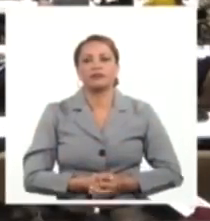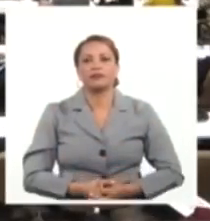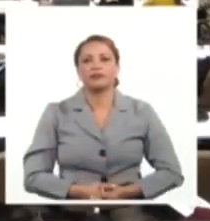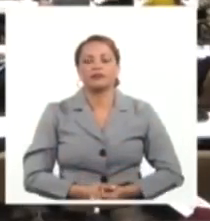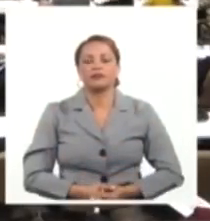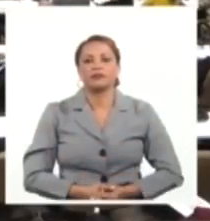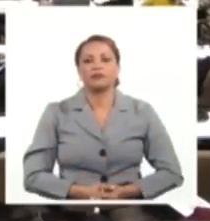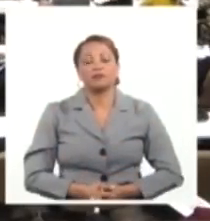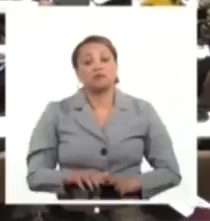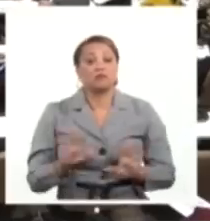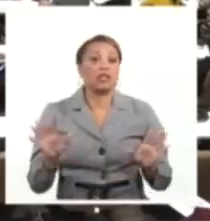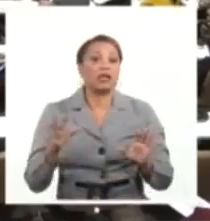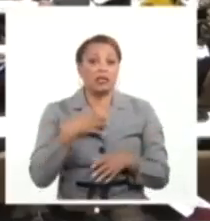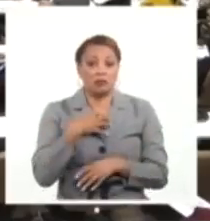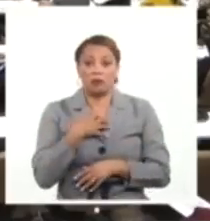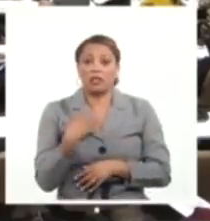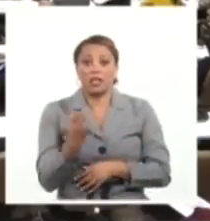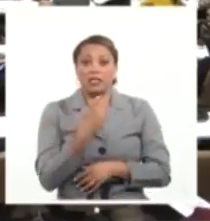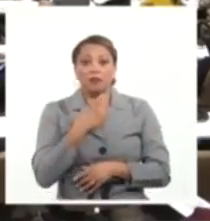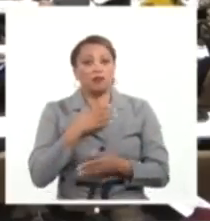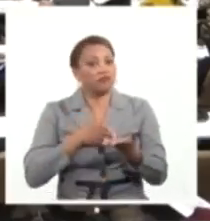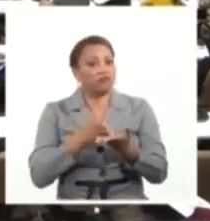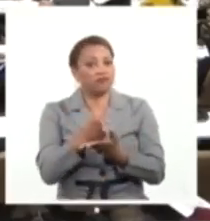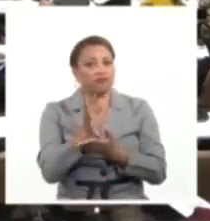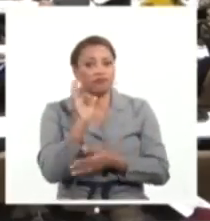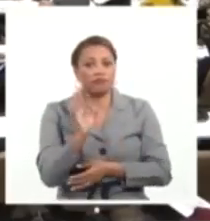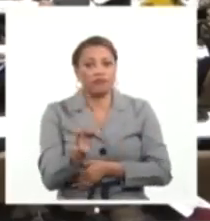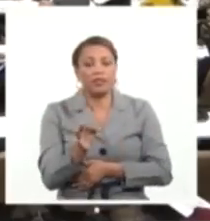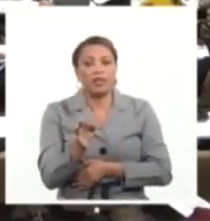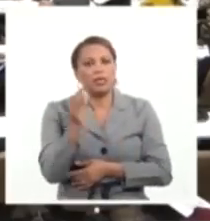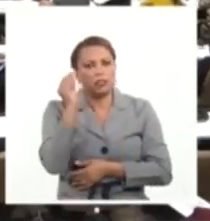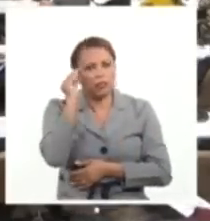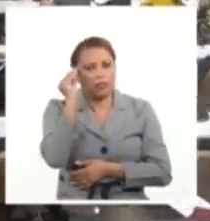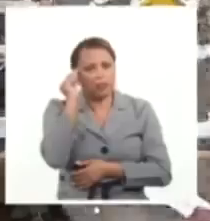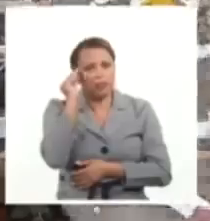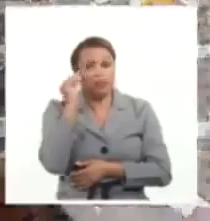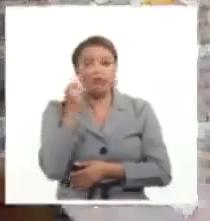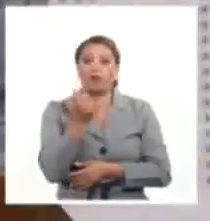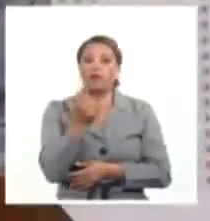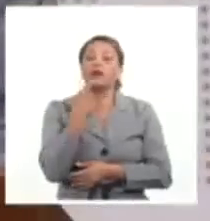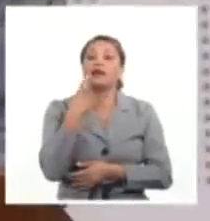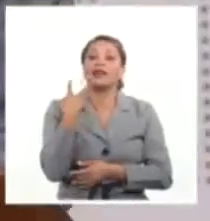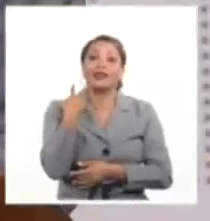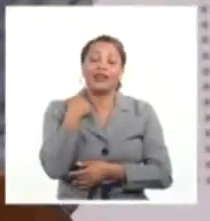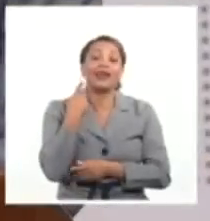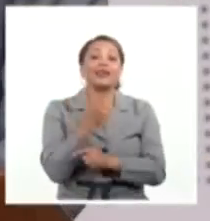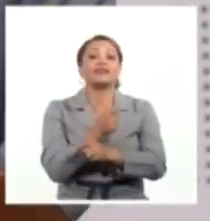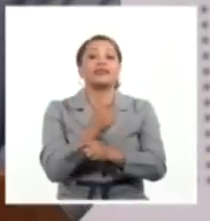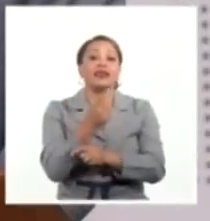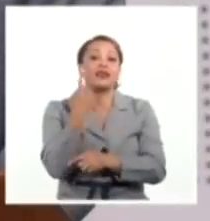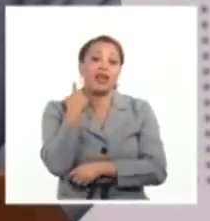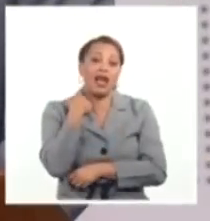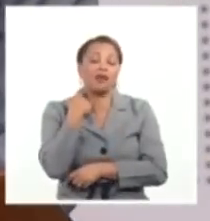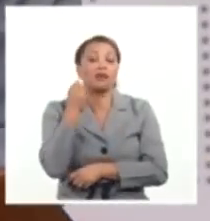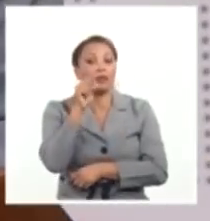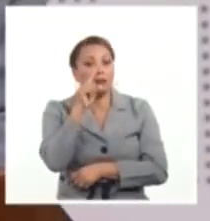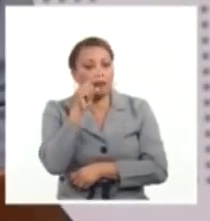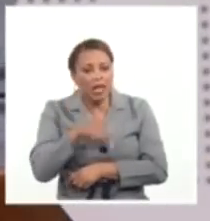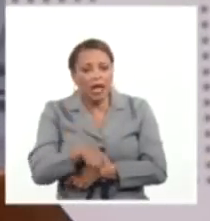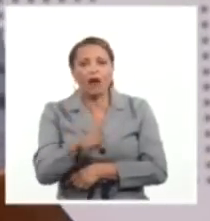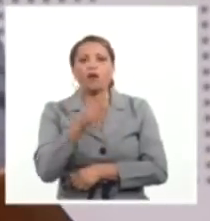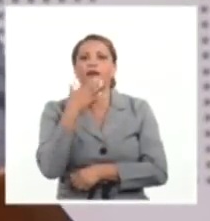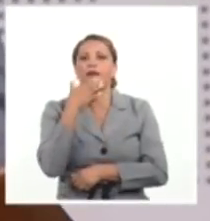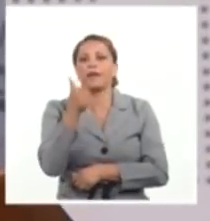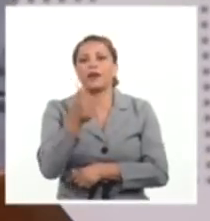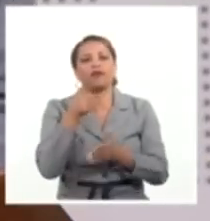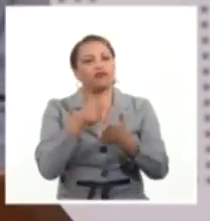Eso es lo que tenemos y nos sostiene. Si aprendimos las más duras lecciones del año que termina, podemos disponernos a enfrentar